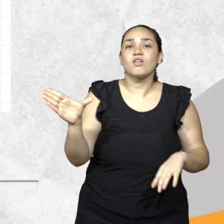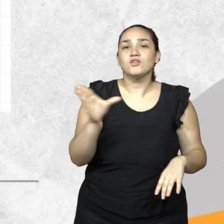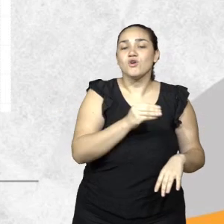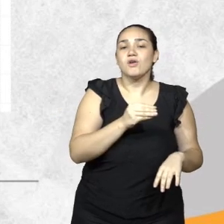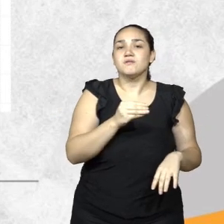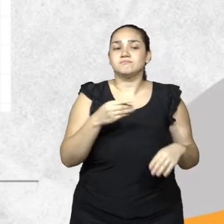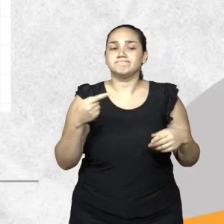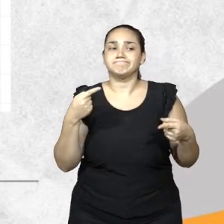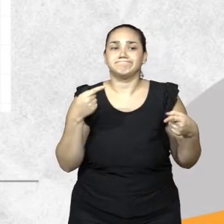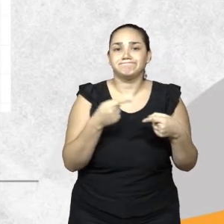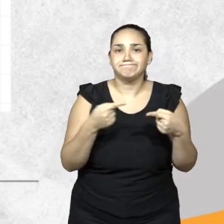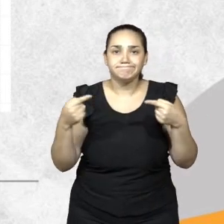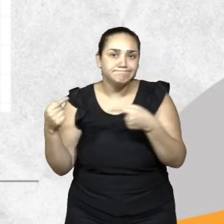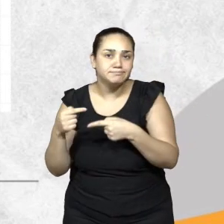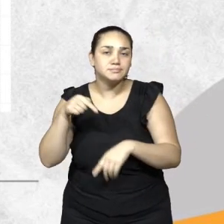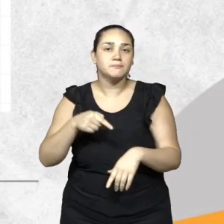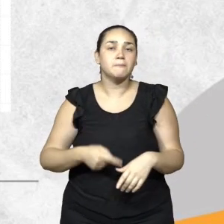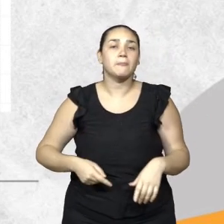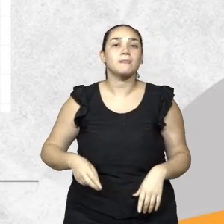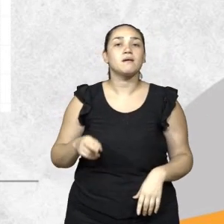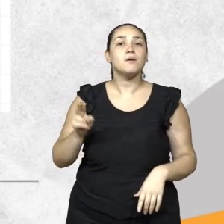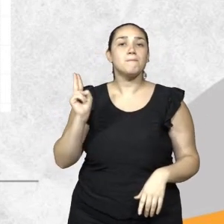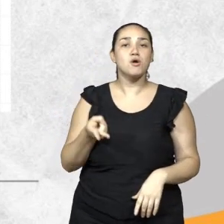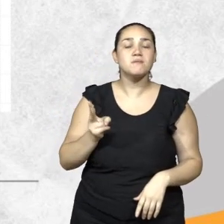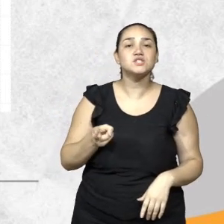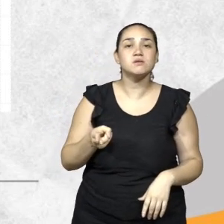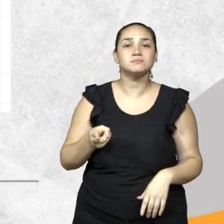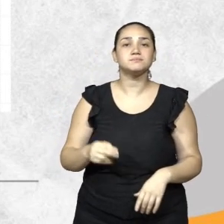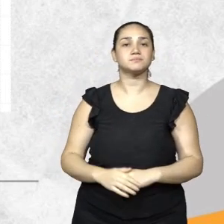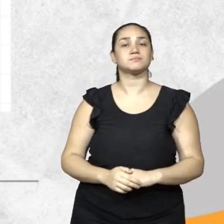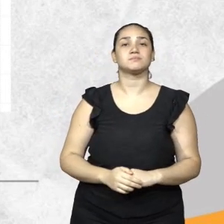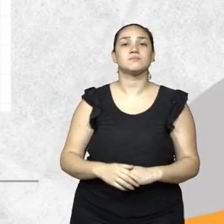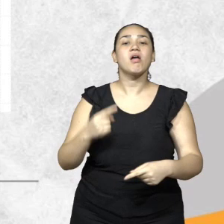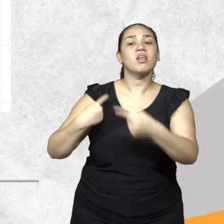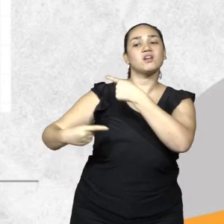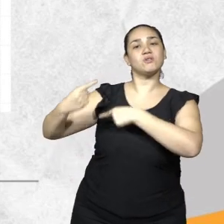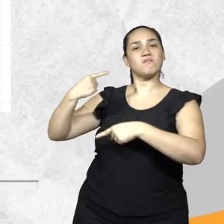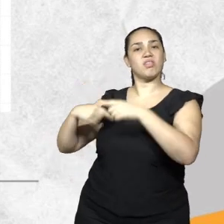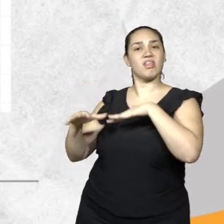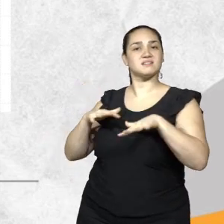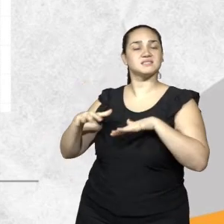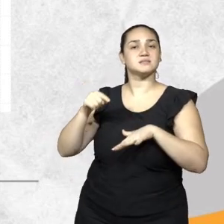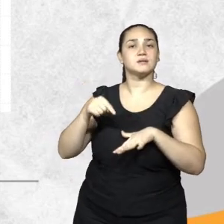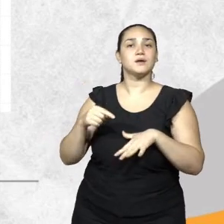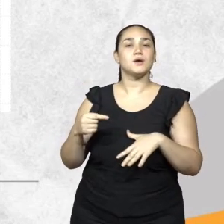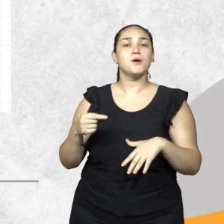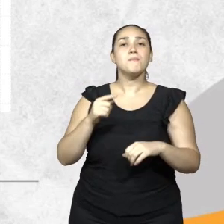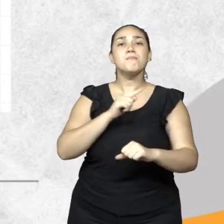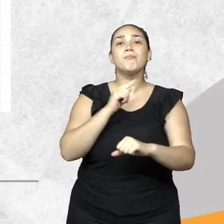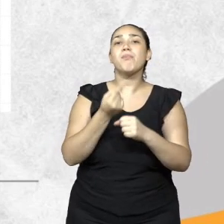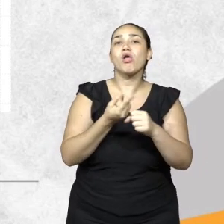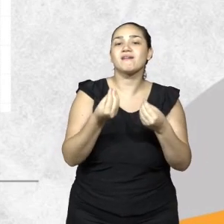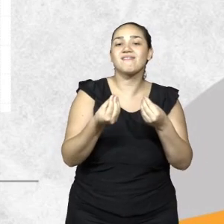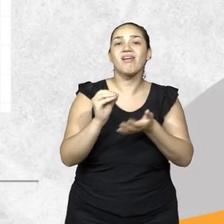arbitrariedades. La prohibición de retroactividad no se encuentra en contraposición con el poder deber conferido por